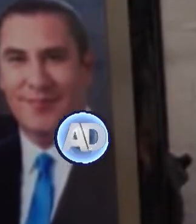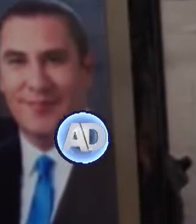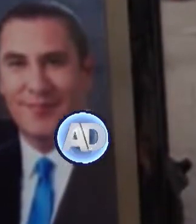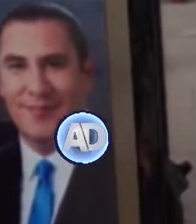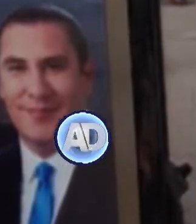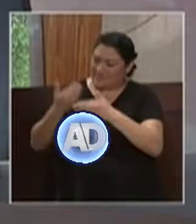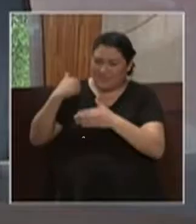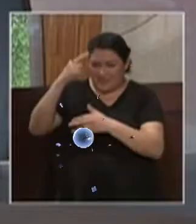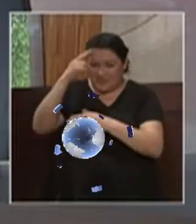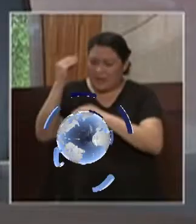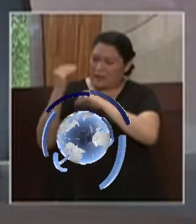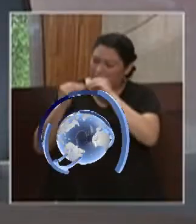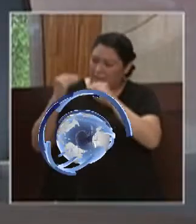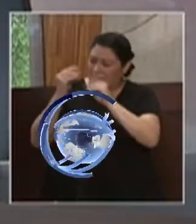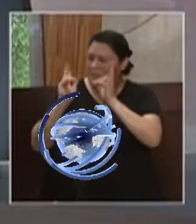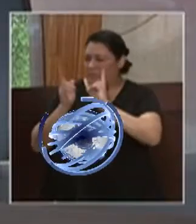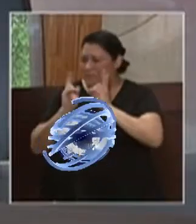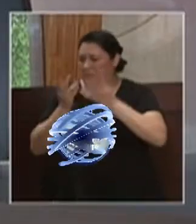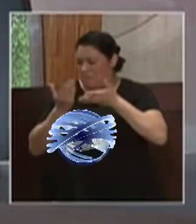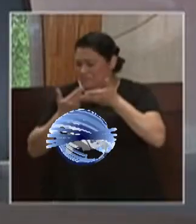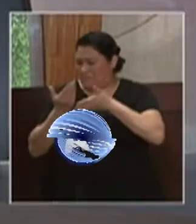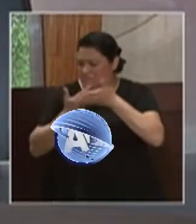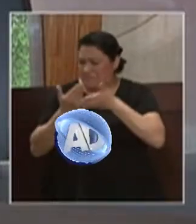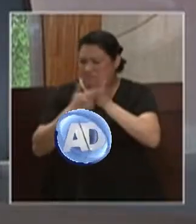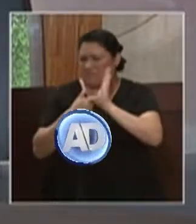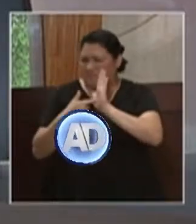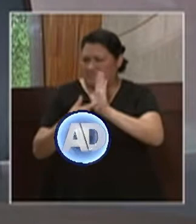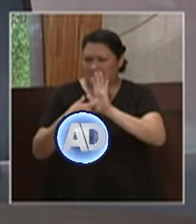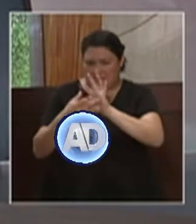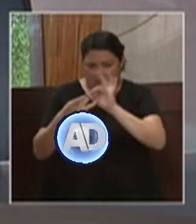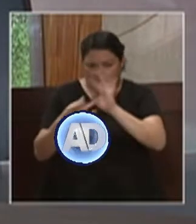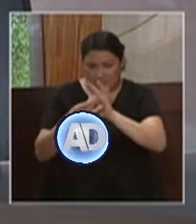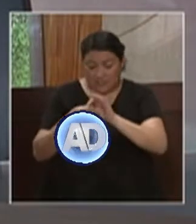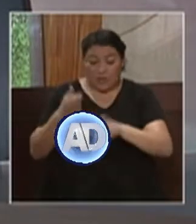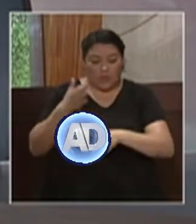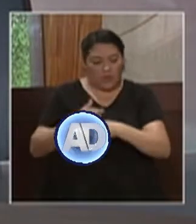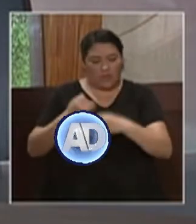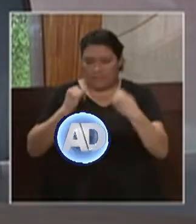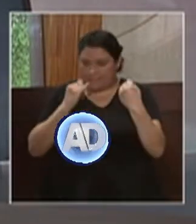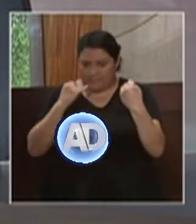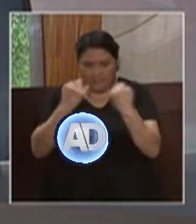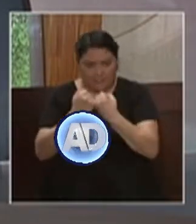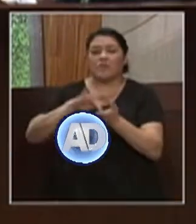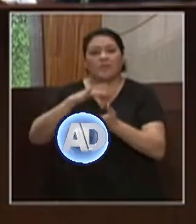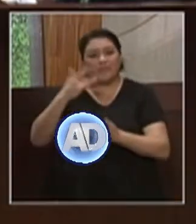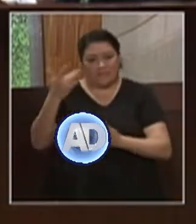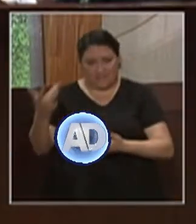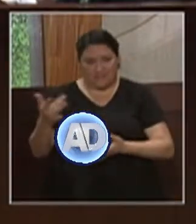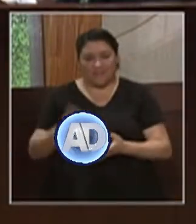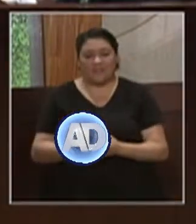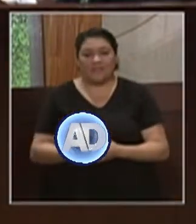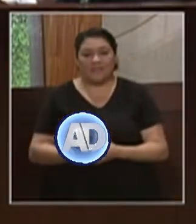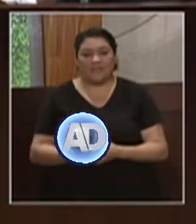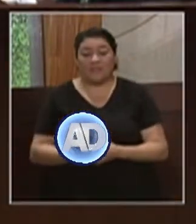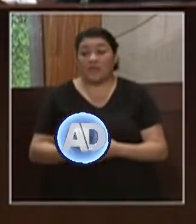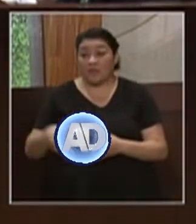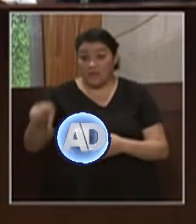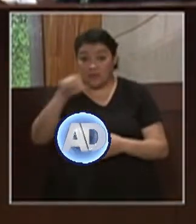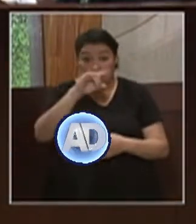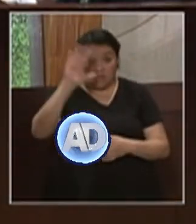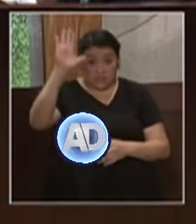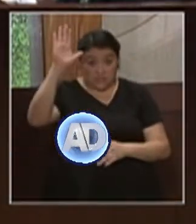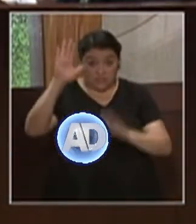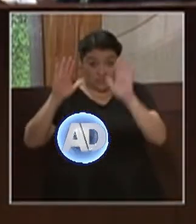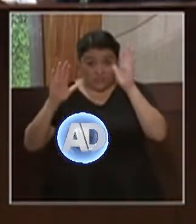se consideró que la sala vulneró el principio de congruencia de las resoluciones judiciales al declarar inexistentes